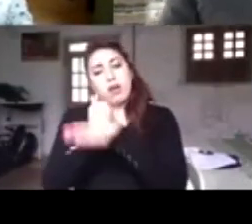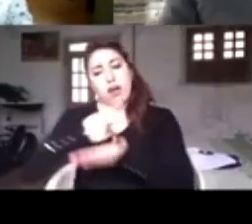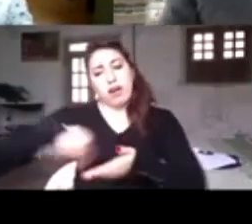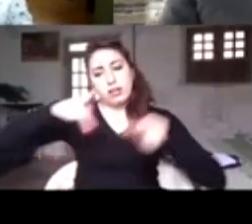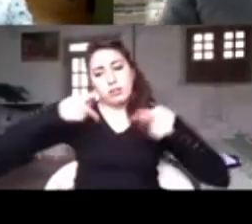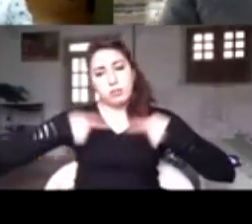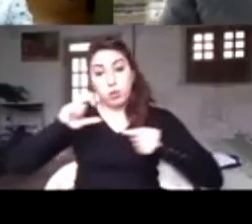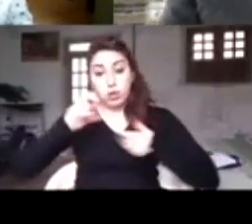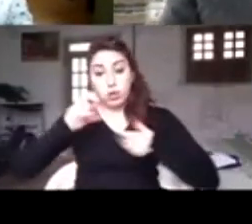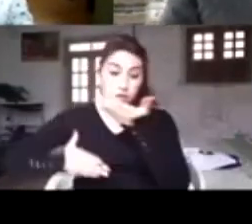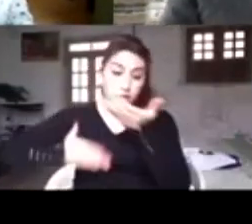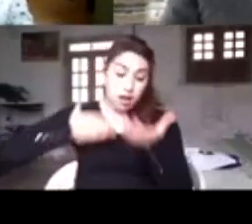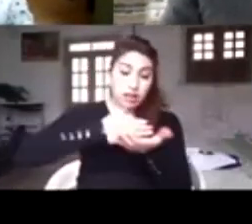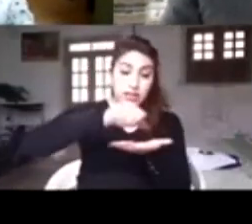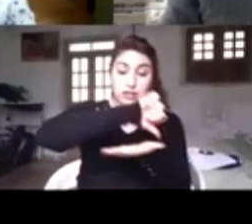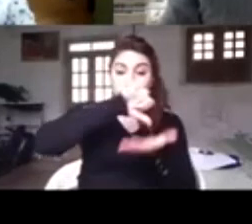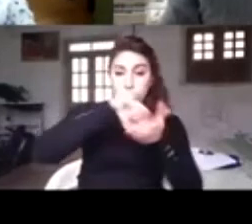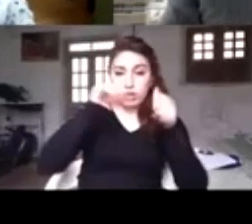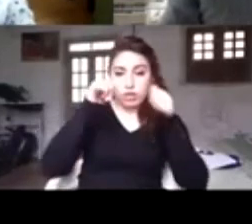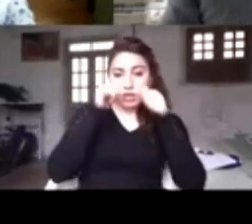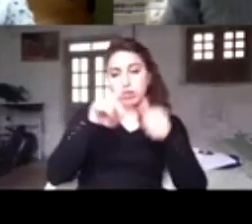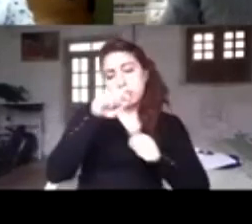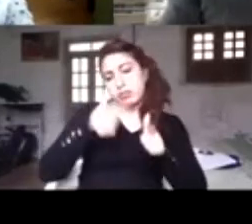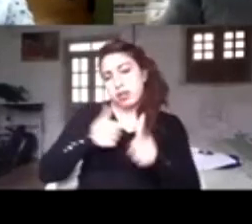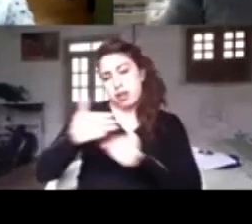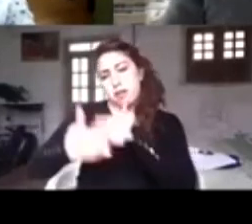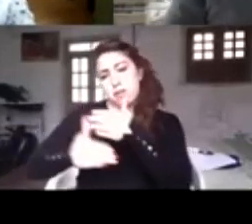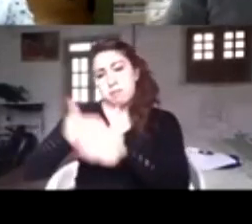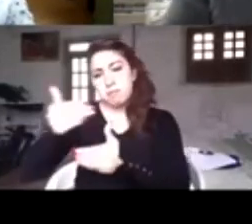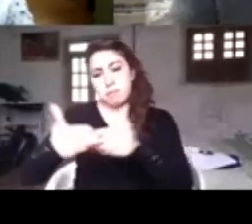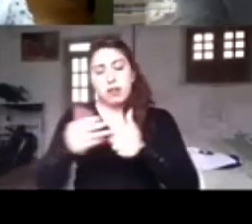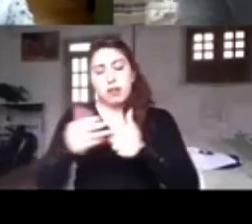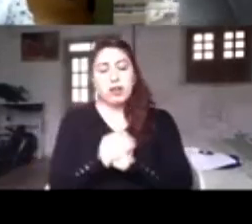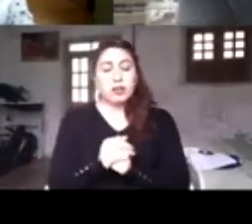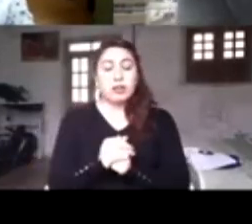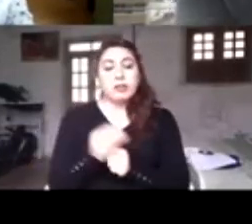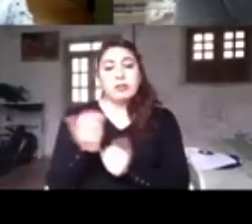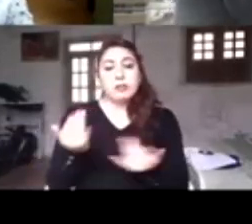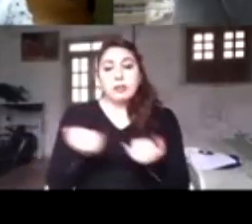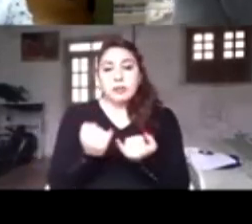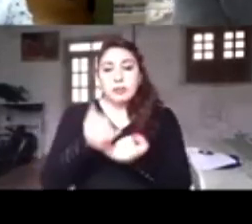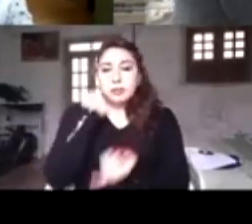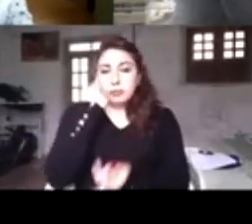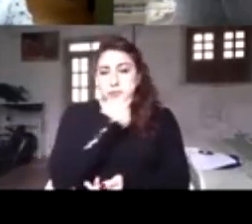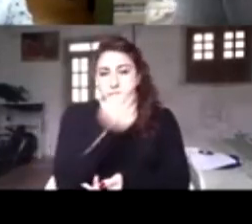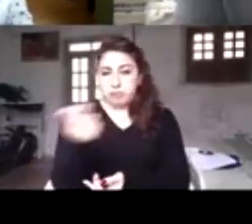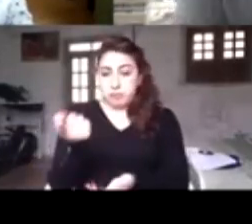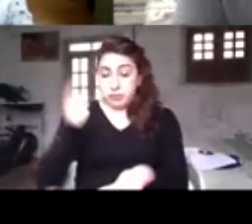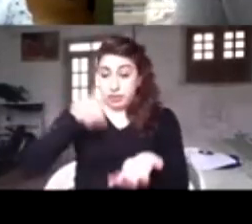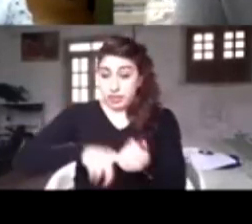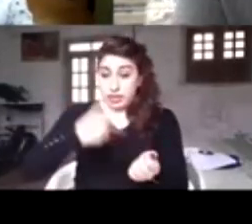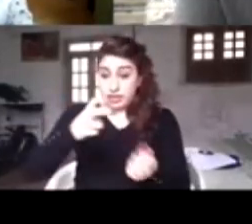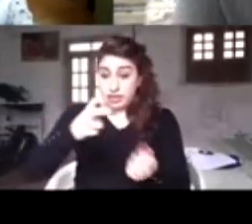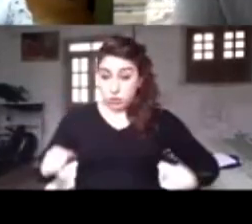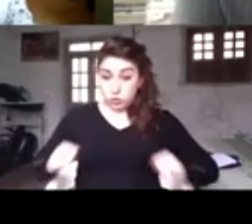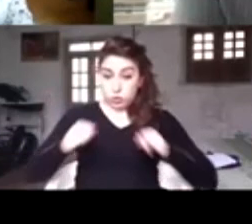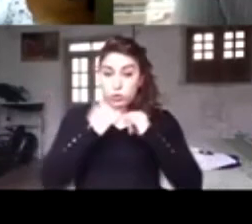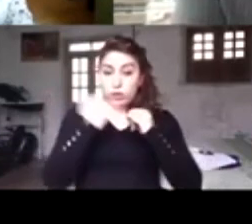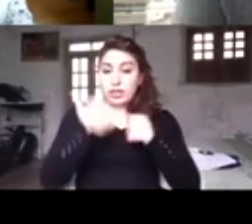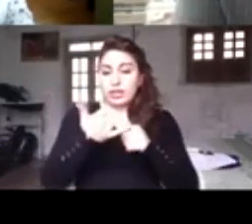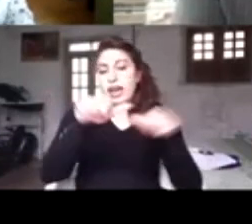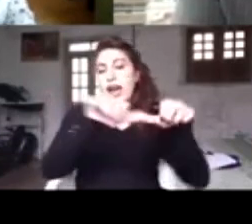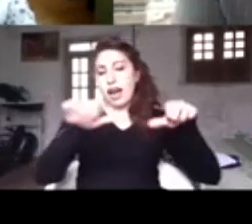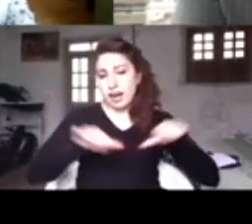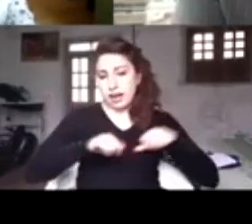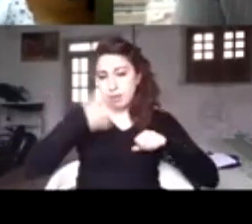momento seguir adelante. Les comento rápidamente que tanto el instituto como la unidad de transparencia